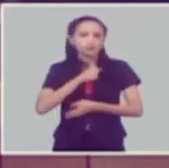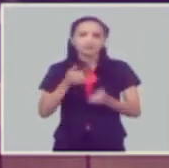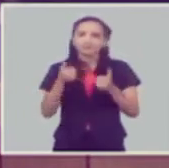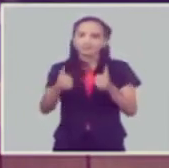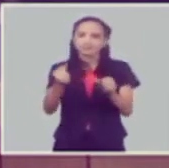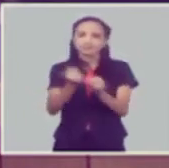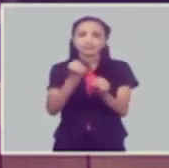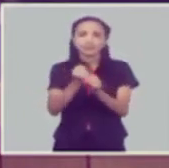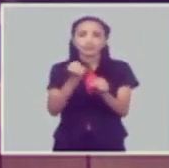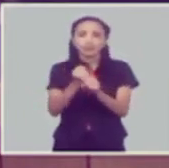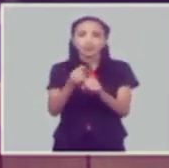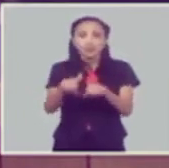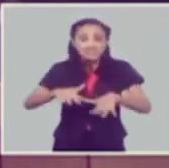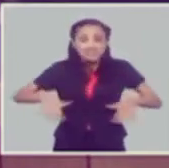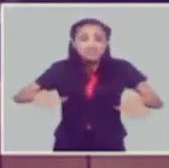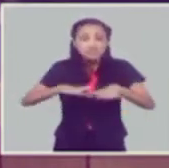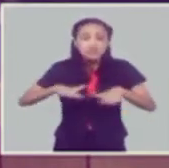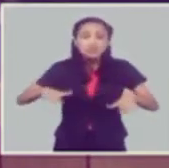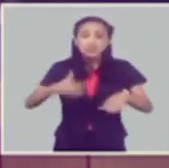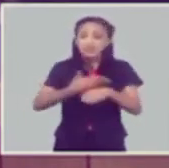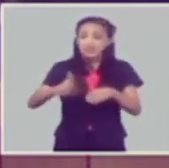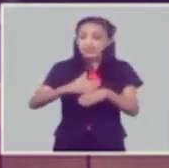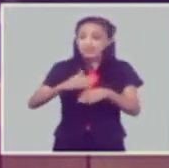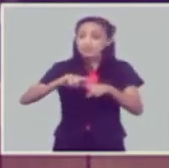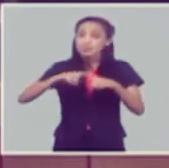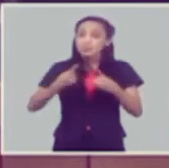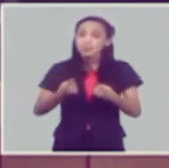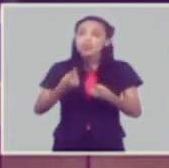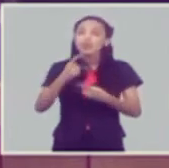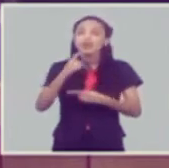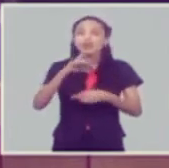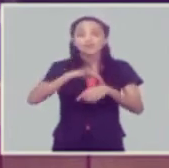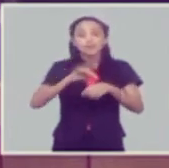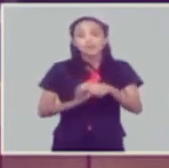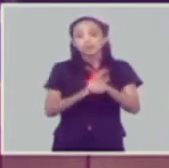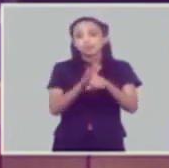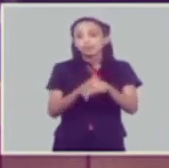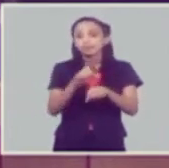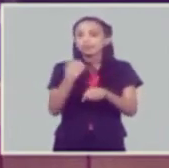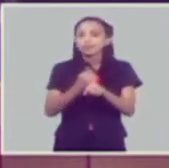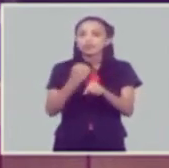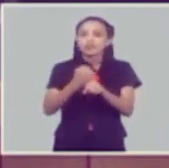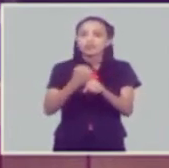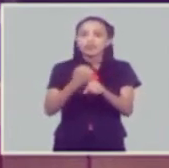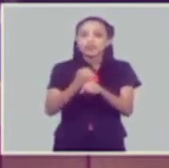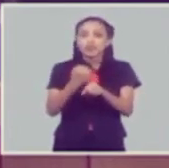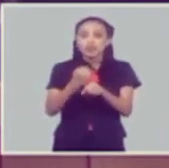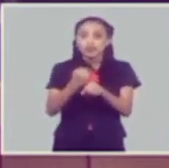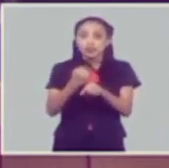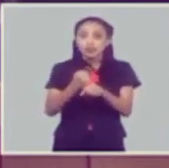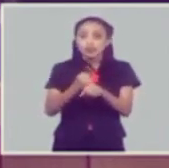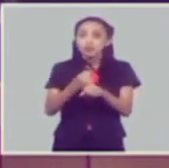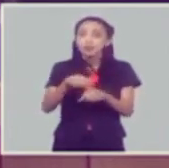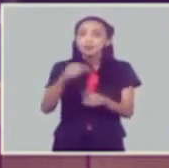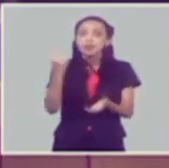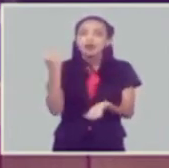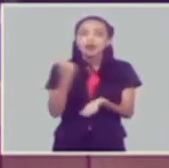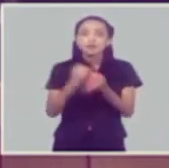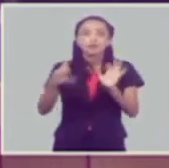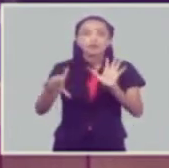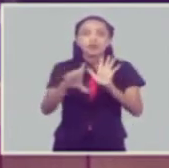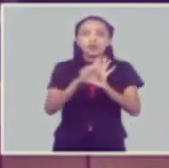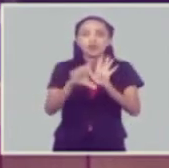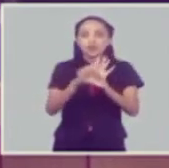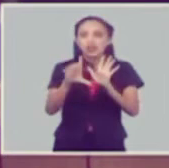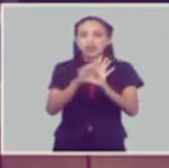las excepcionales circunstancias que nos impuso la pandemia, se ha trabajado intensamente en adelantar la discusión y aprobación de leyes